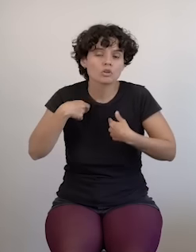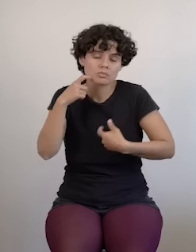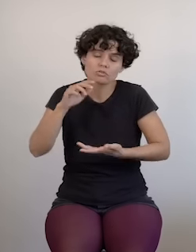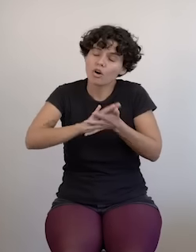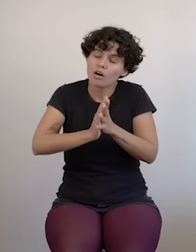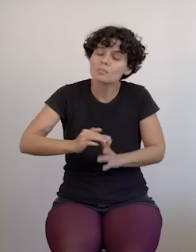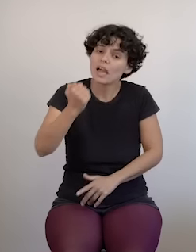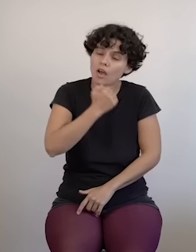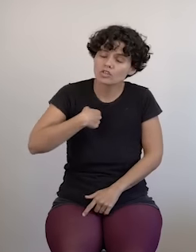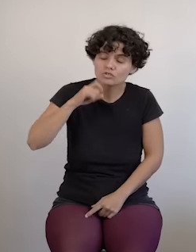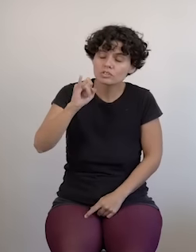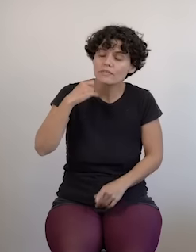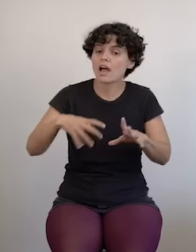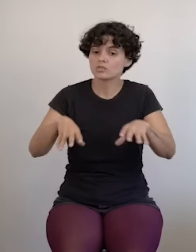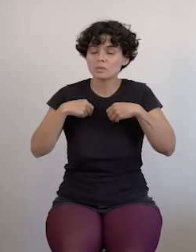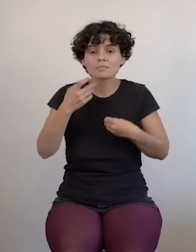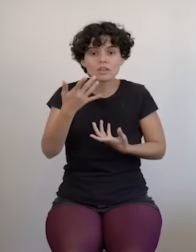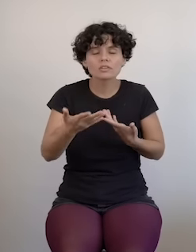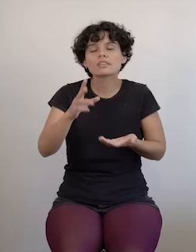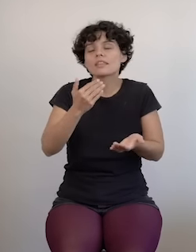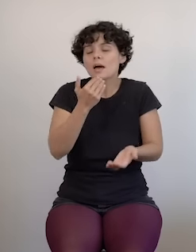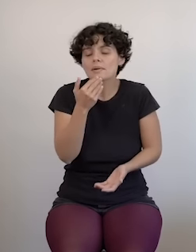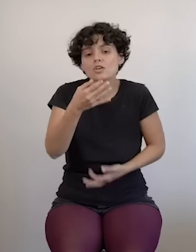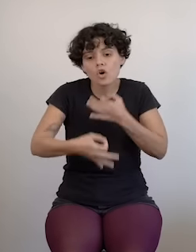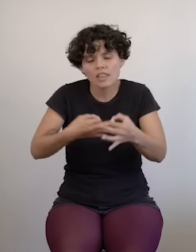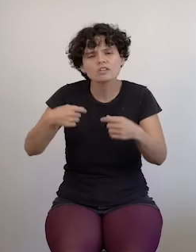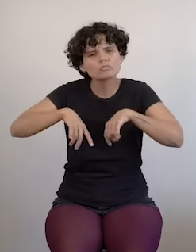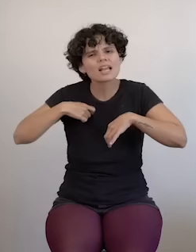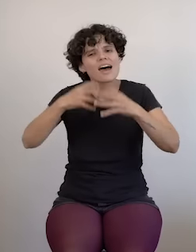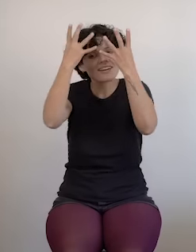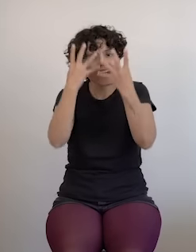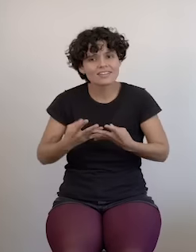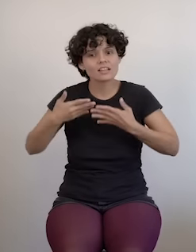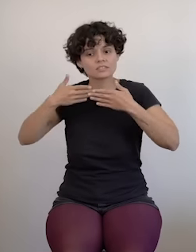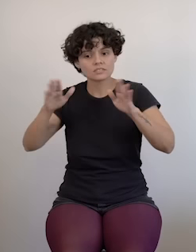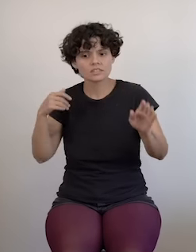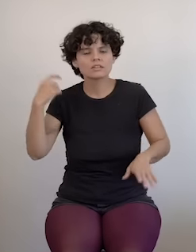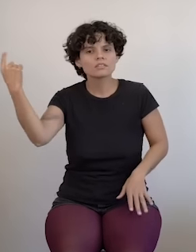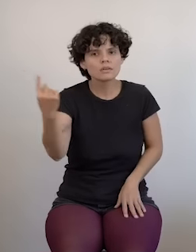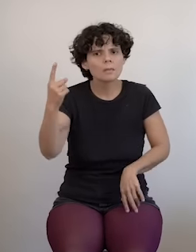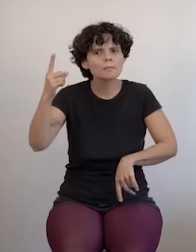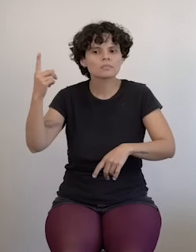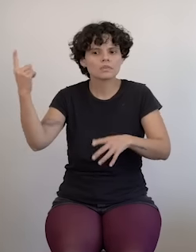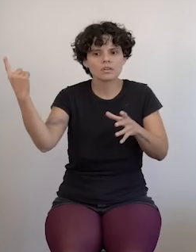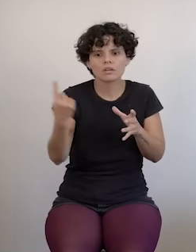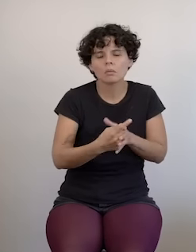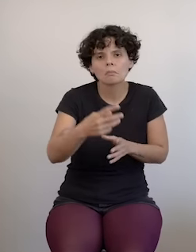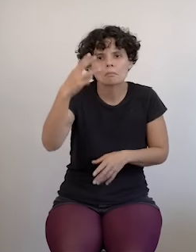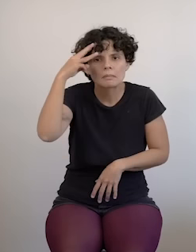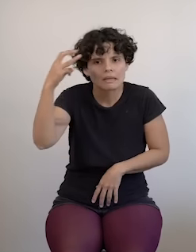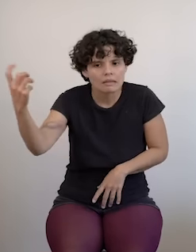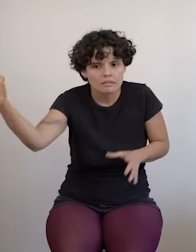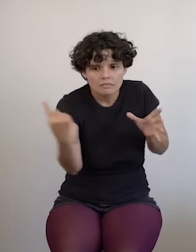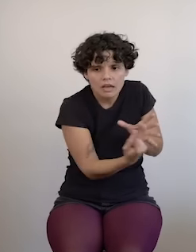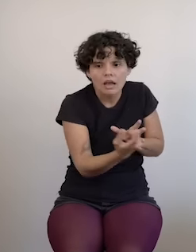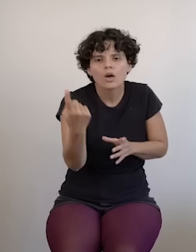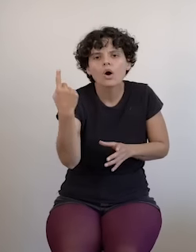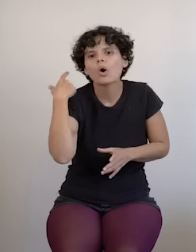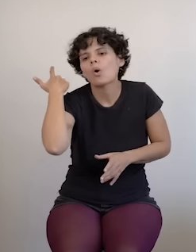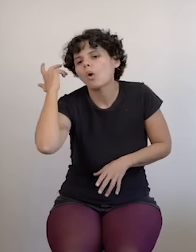voy a admitir mis errores, porque la voy a decir. Pero también contarles, en ese tiempo salgo yo de la cárcel y llega un mexicano a mi casa. Bo.